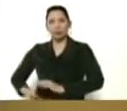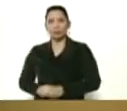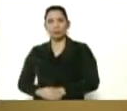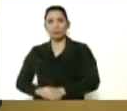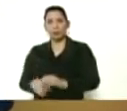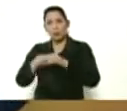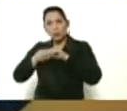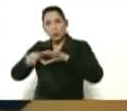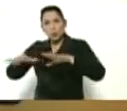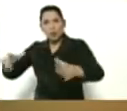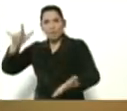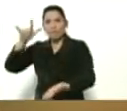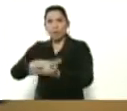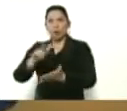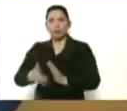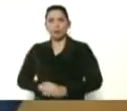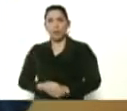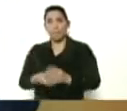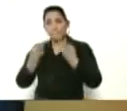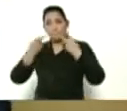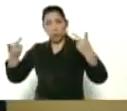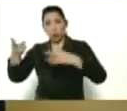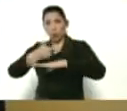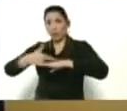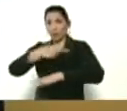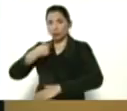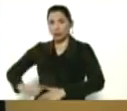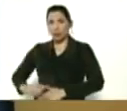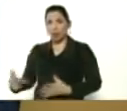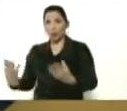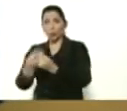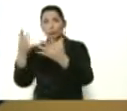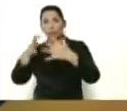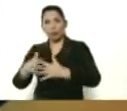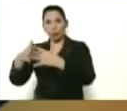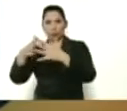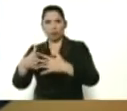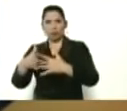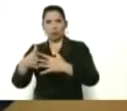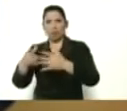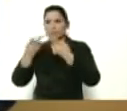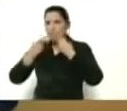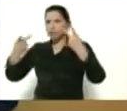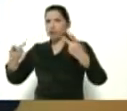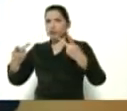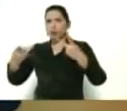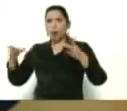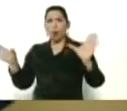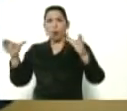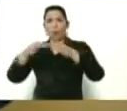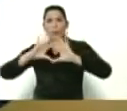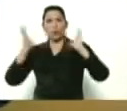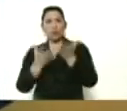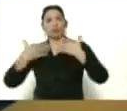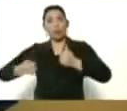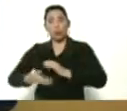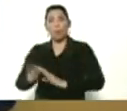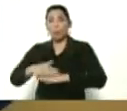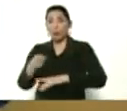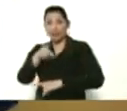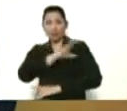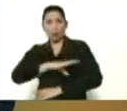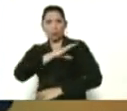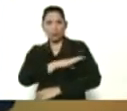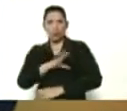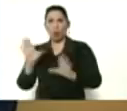de la pandemia en Wuhan, que compartió el gobierno chino con el gobierno norteamericano, que compartió la Organización Mundial de la Salud, porque en esa comisión